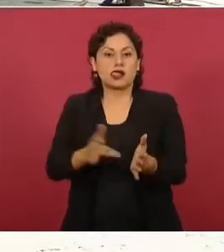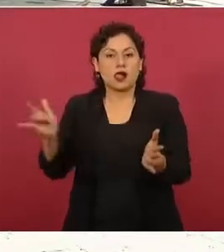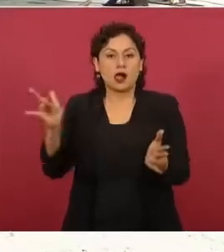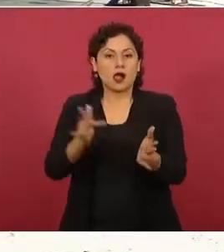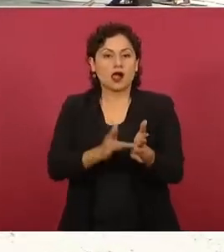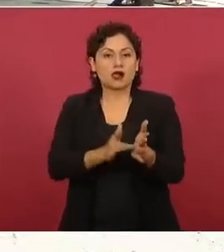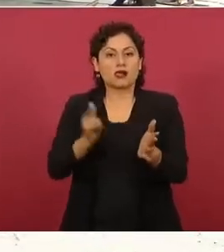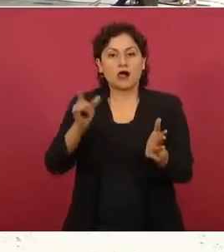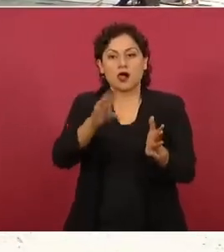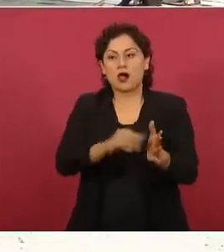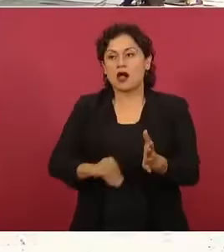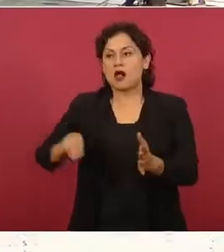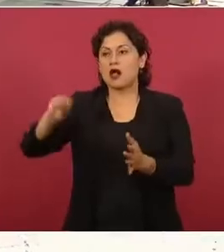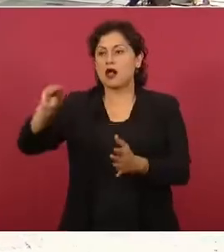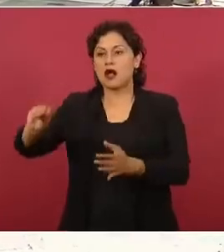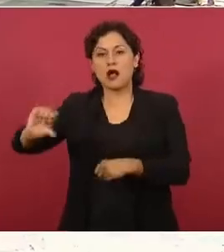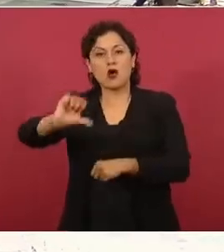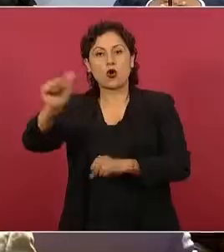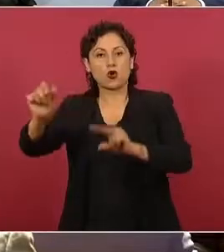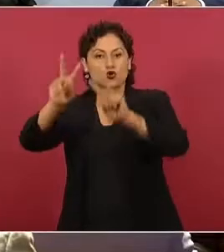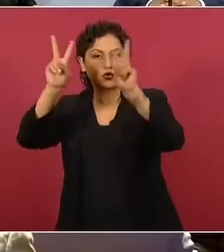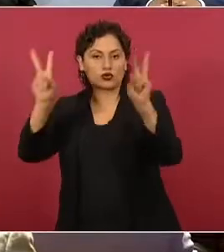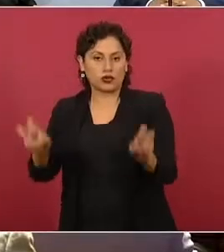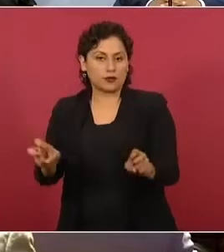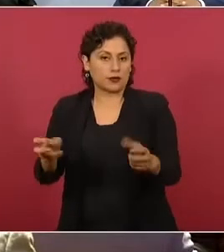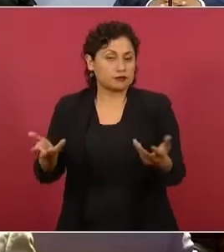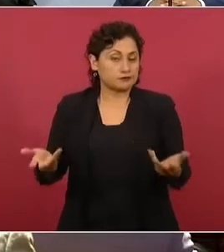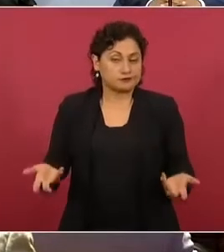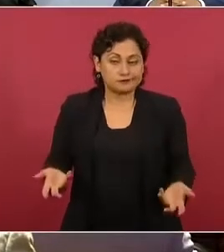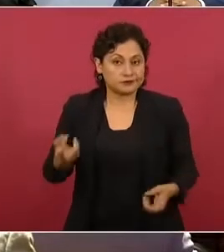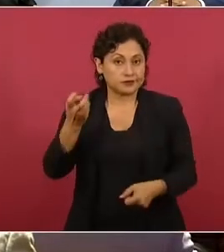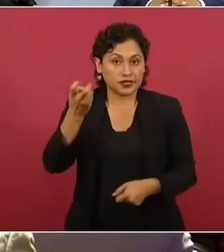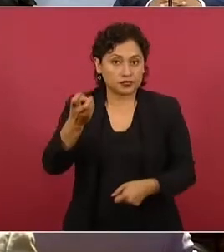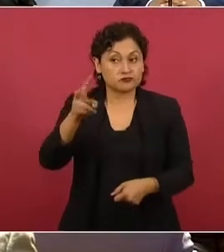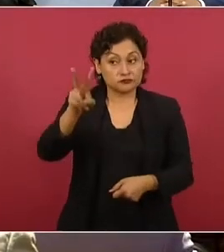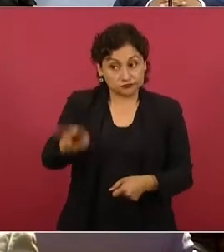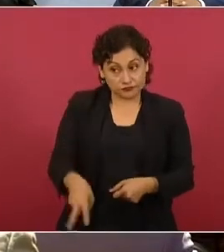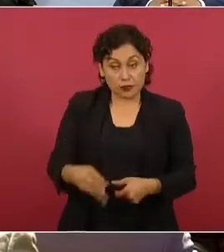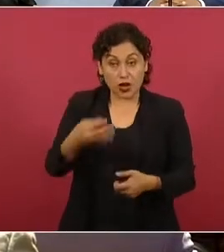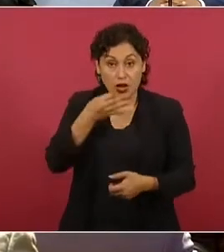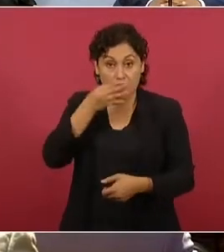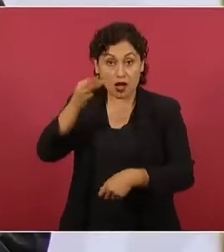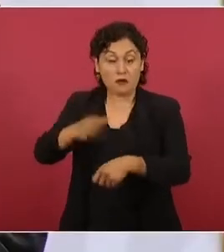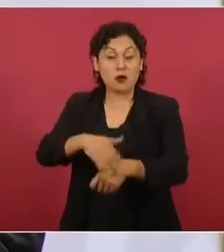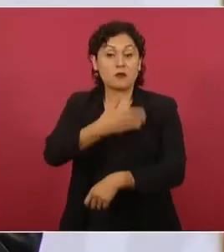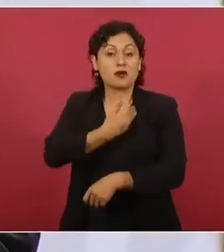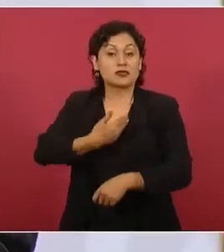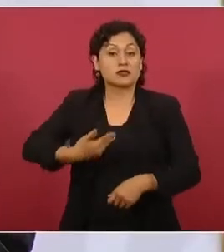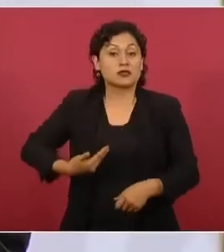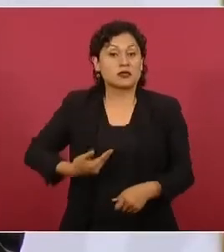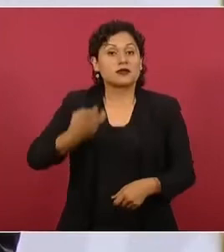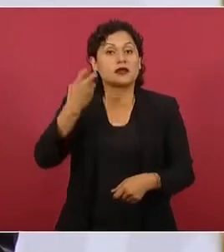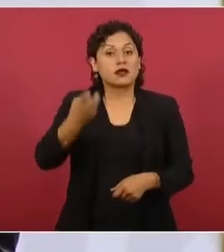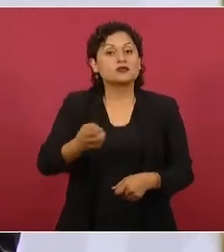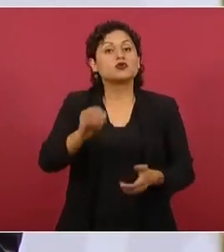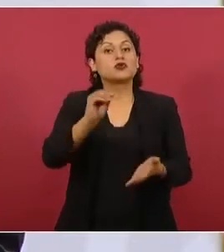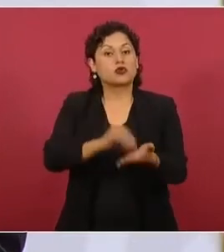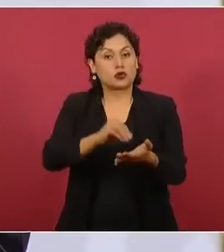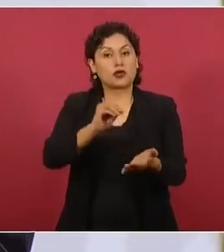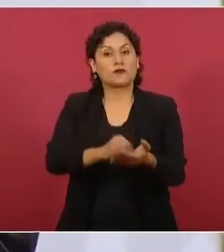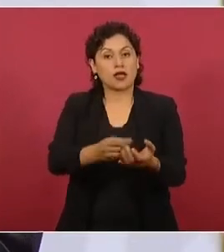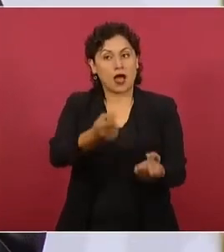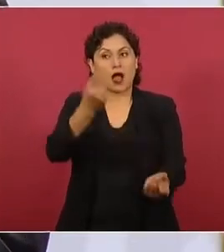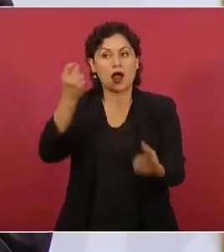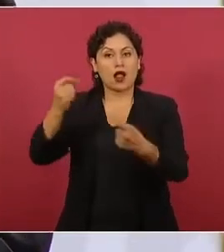a los de la vivienda, señor presidente. Y esto, desde luego, jamás, pero jamás van a permitirlo nuestros